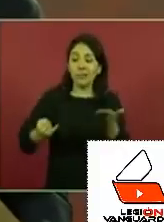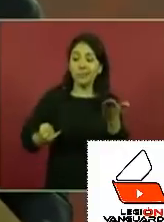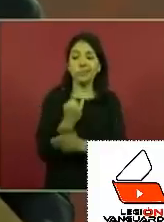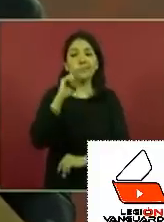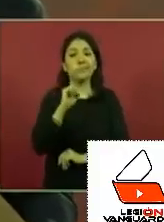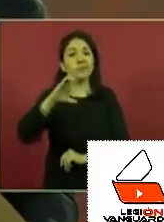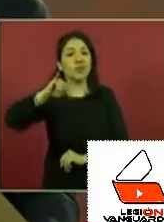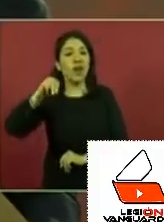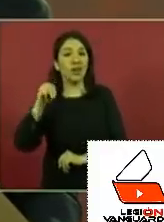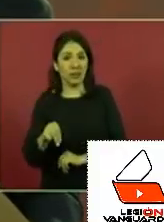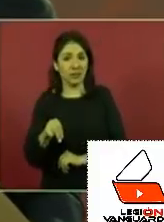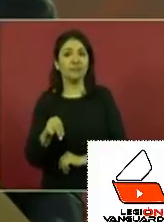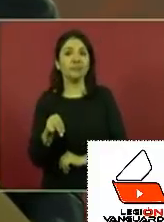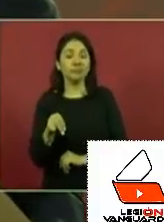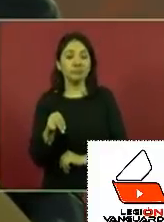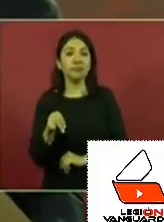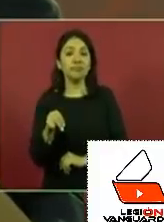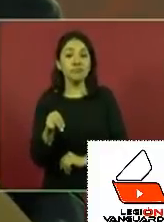Suprema Corte